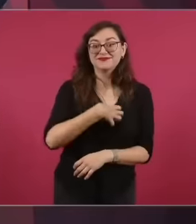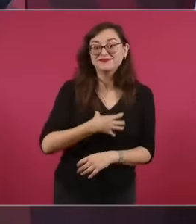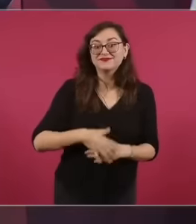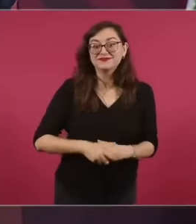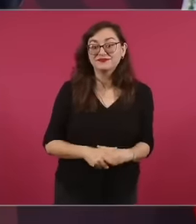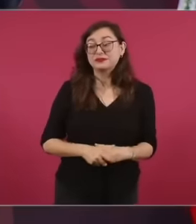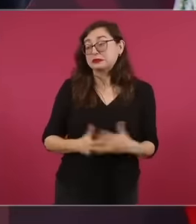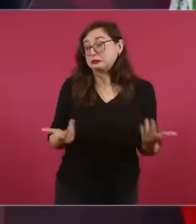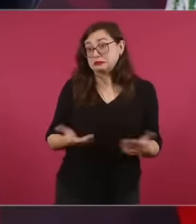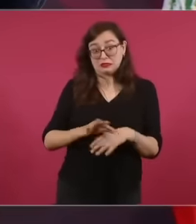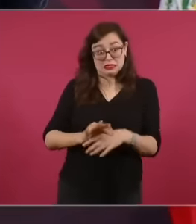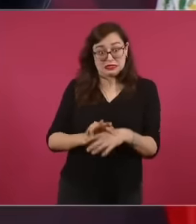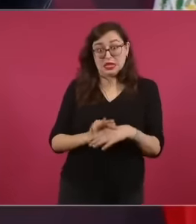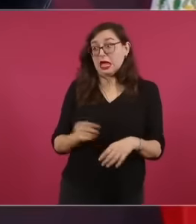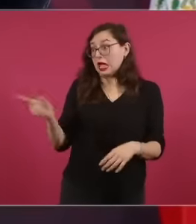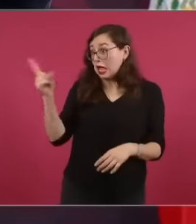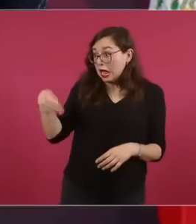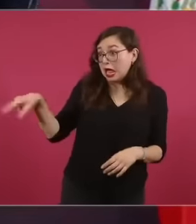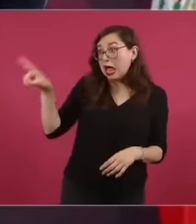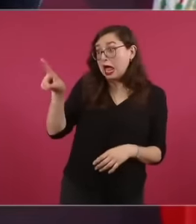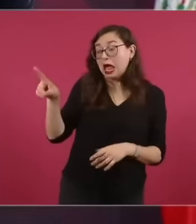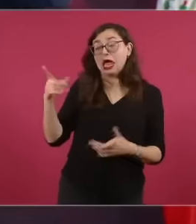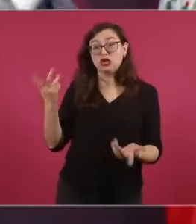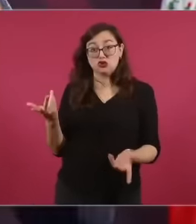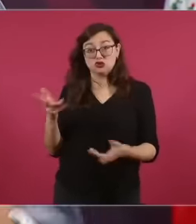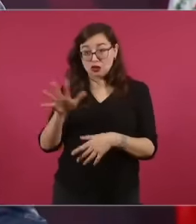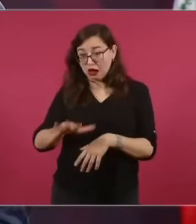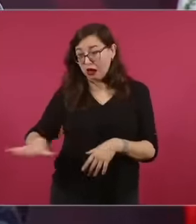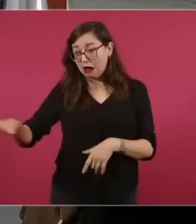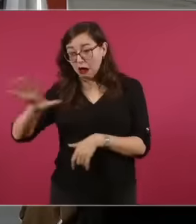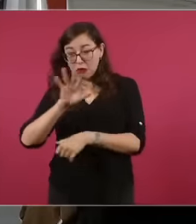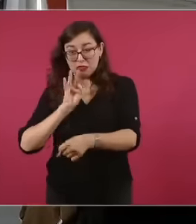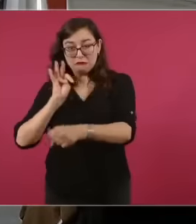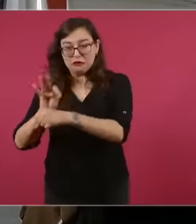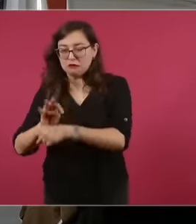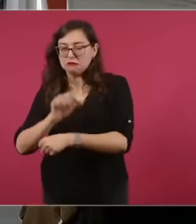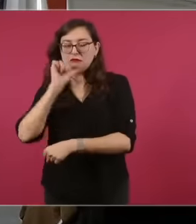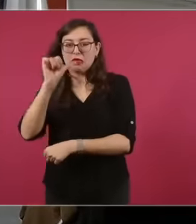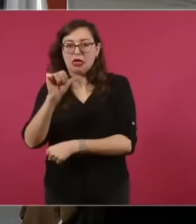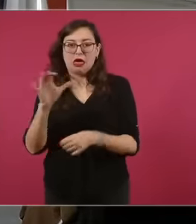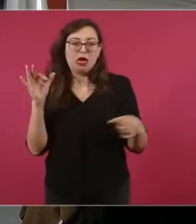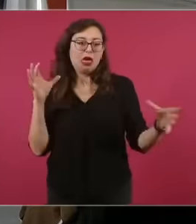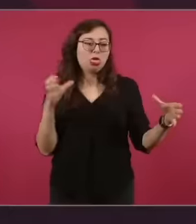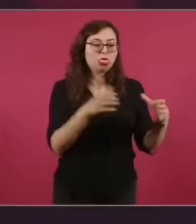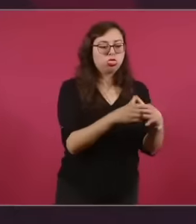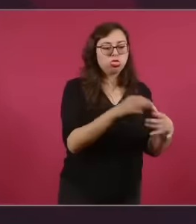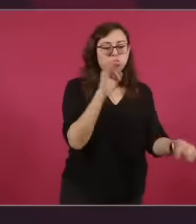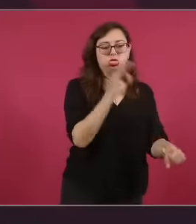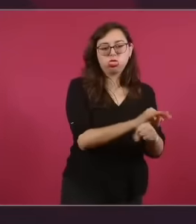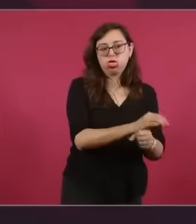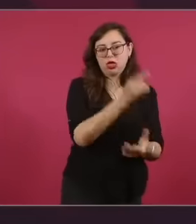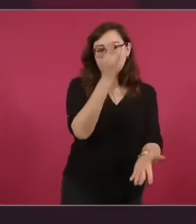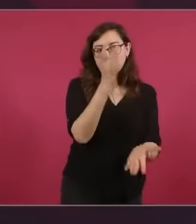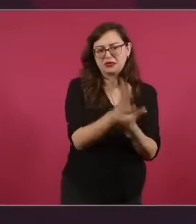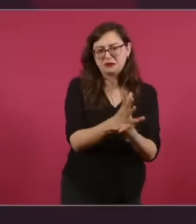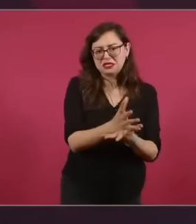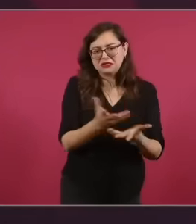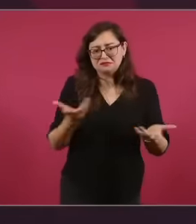defendiendo a los grupos de intereses creados. Entonces, no hay